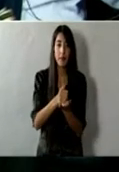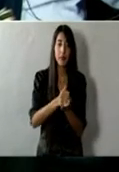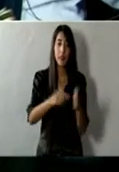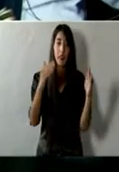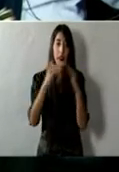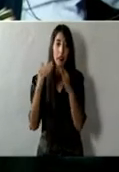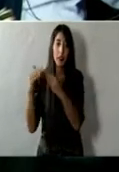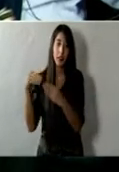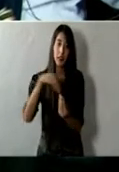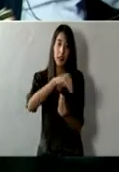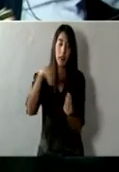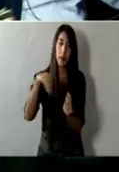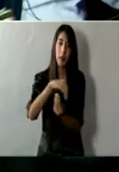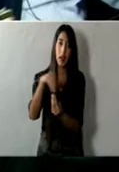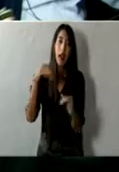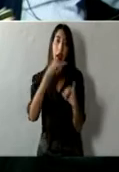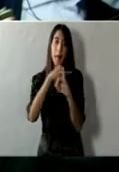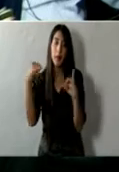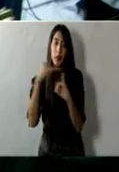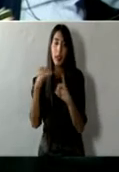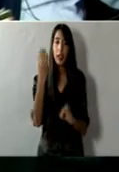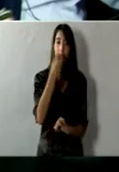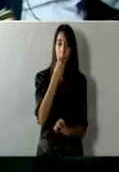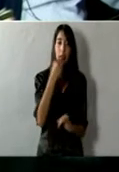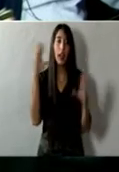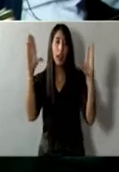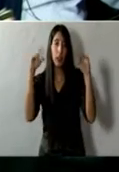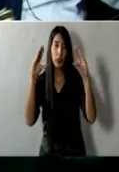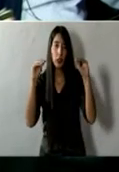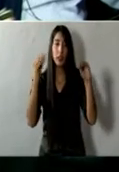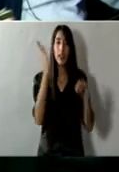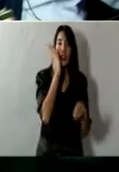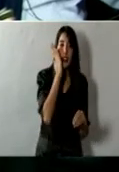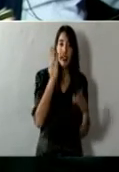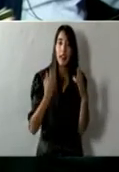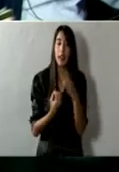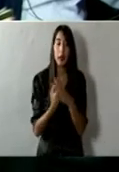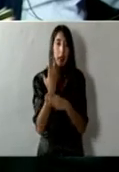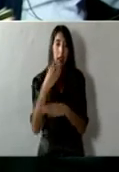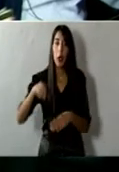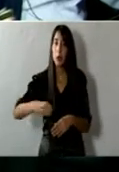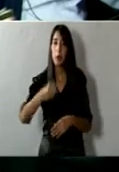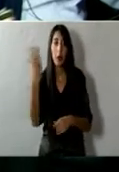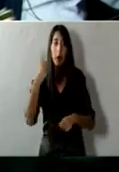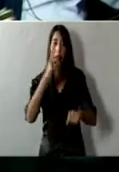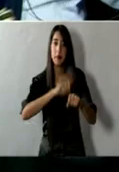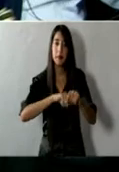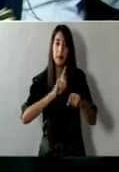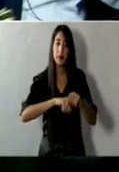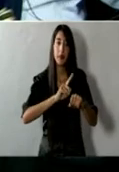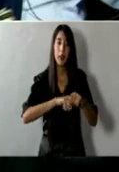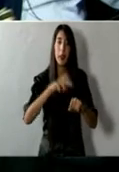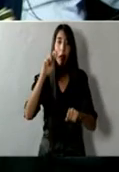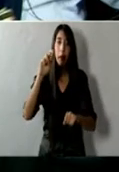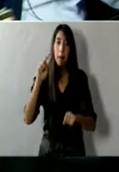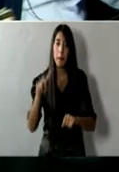diario, al mediodía, a la noche, a la tarde, a la mañana, a cualquier hora y momento el